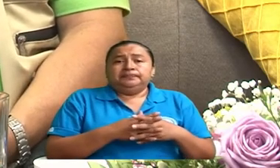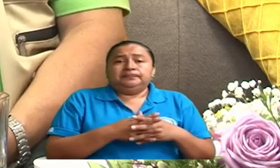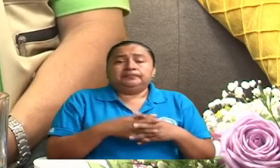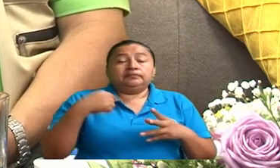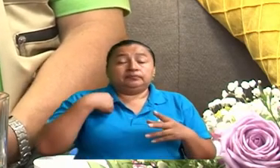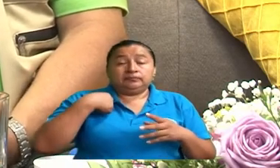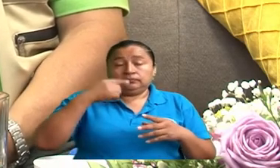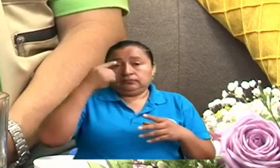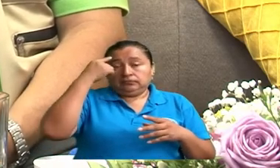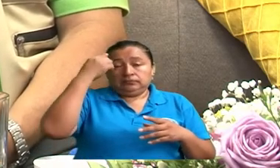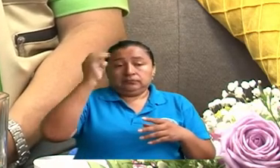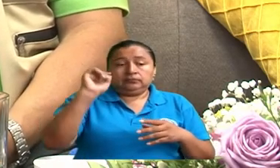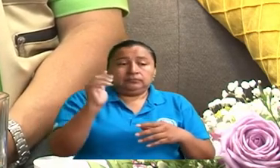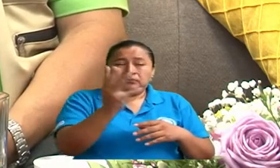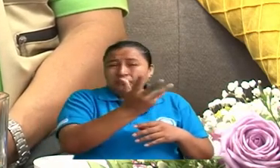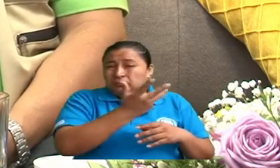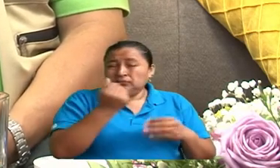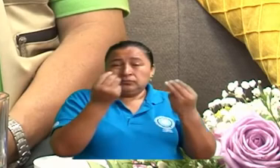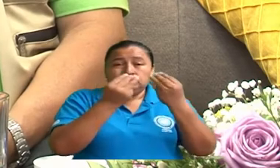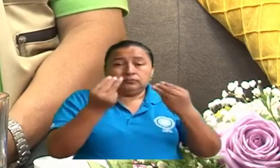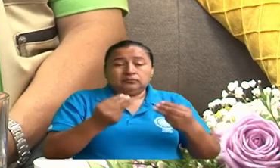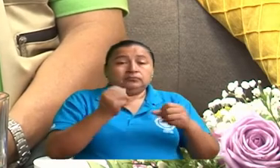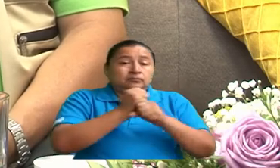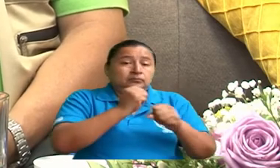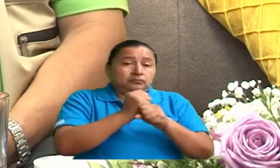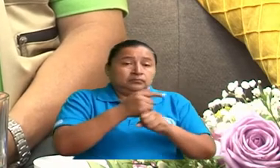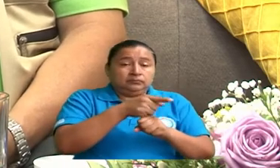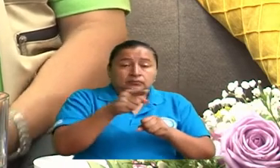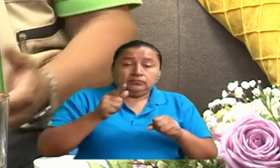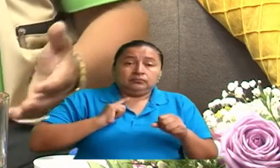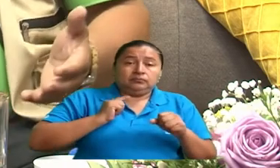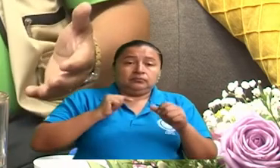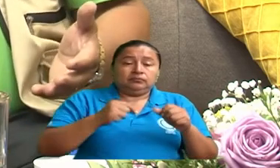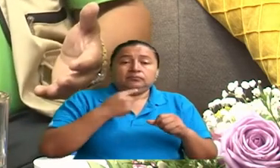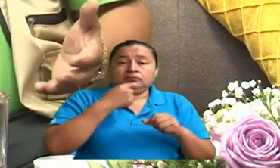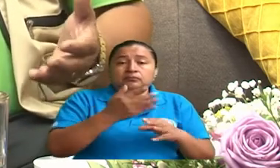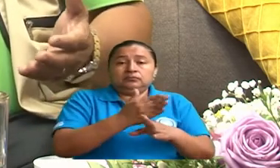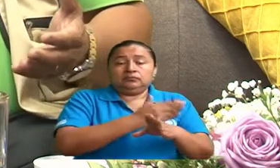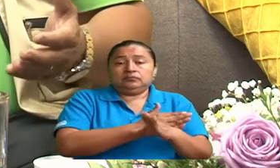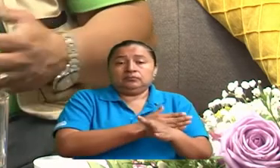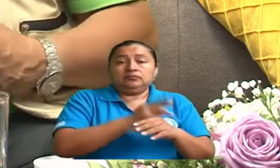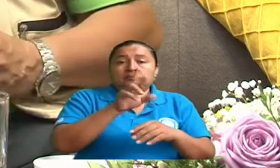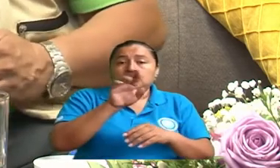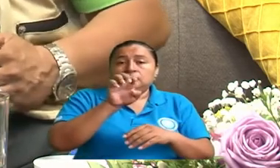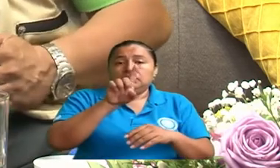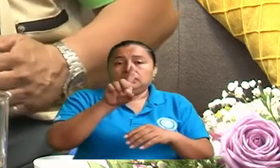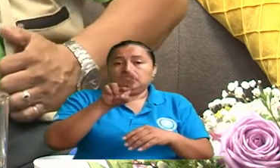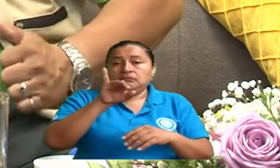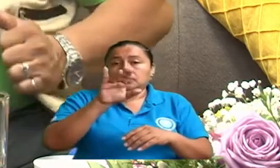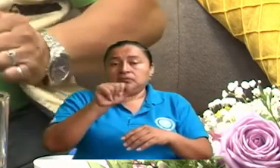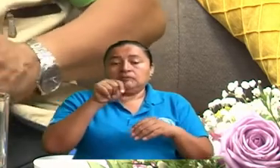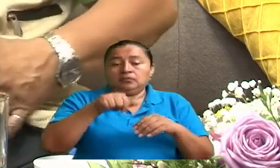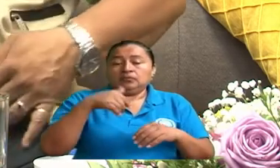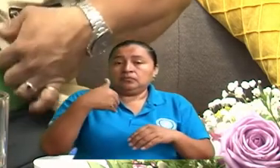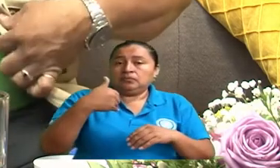creo que todas estas herramientas de trabajo, ¿verdad? Como tú lo decías, Renica está en un proceso